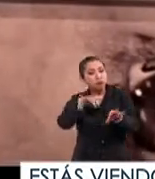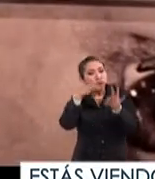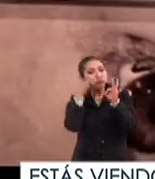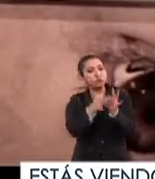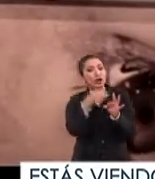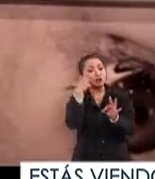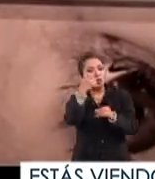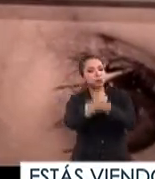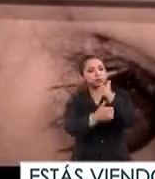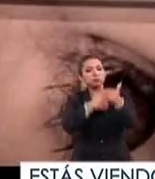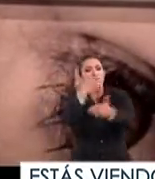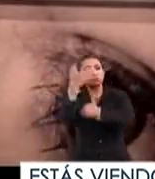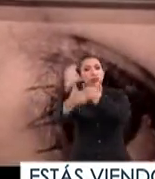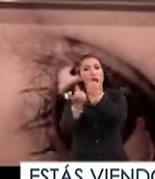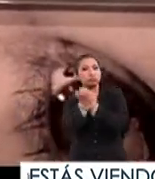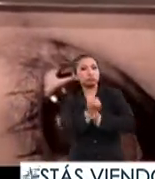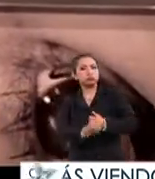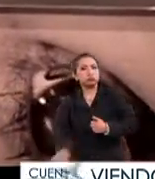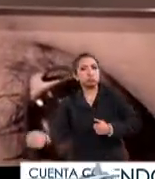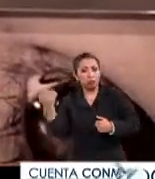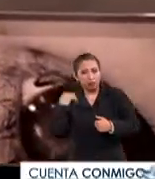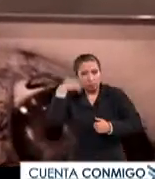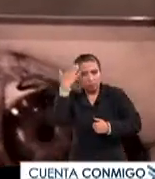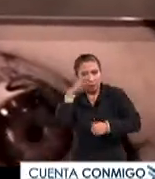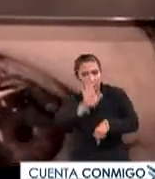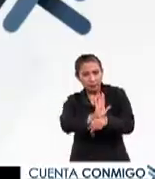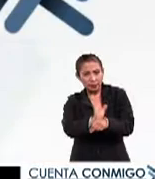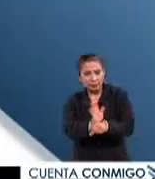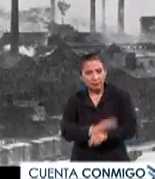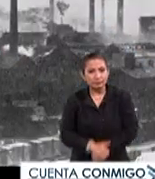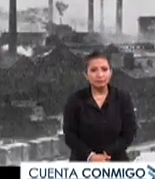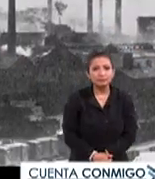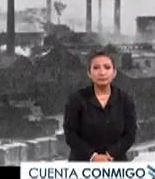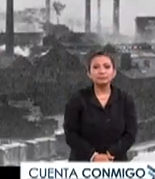lo convertiría en uno de los grandes maestros del cine.